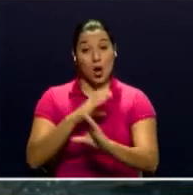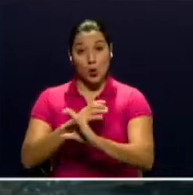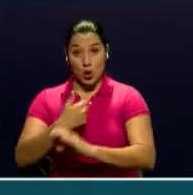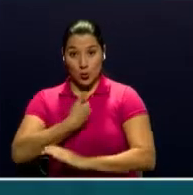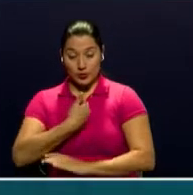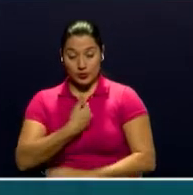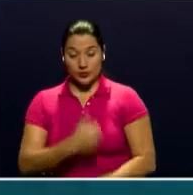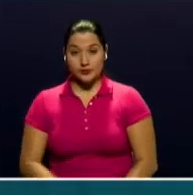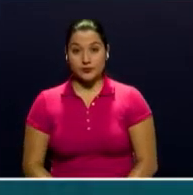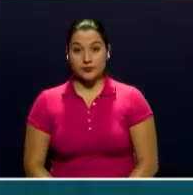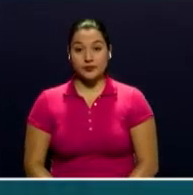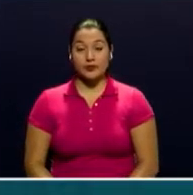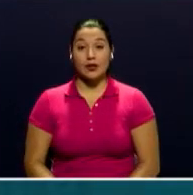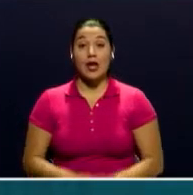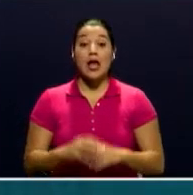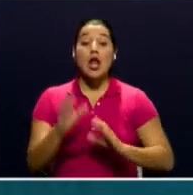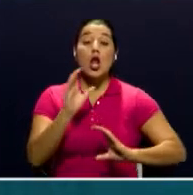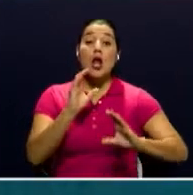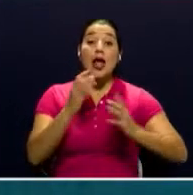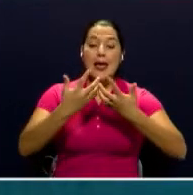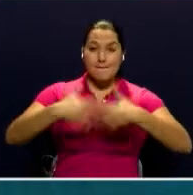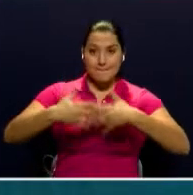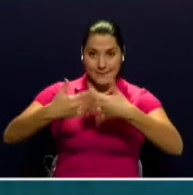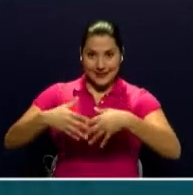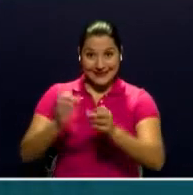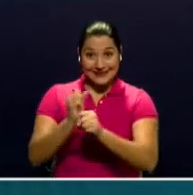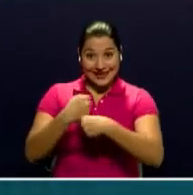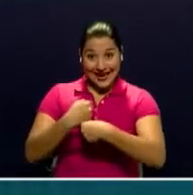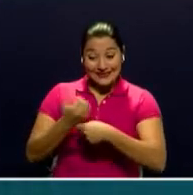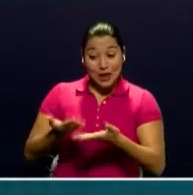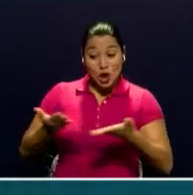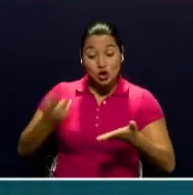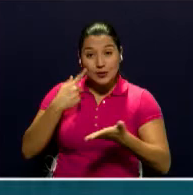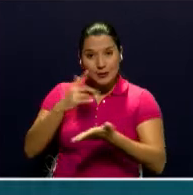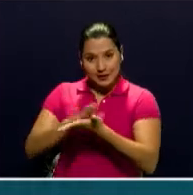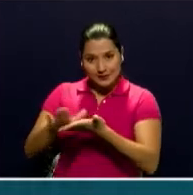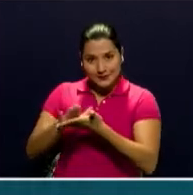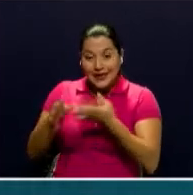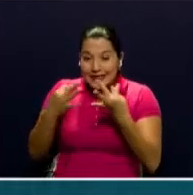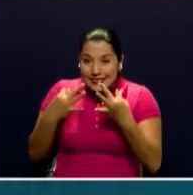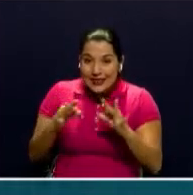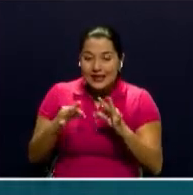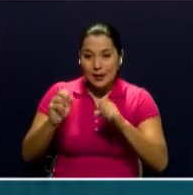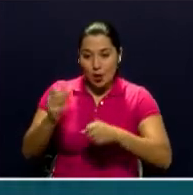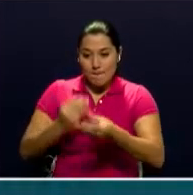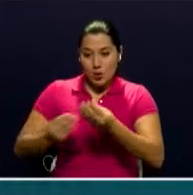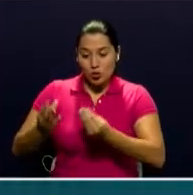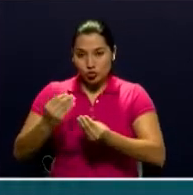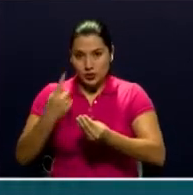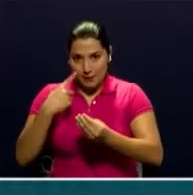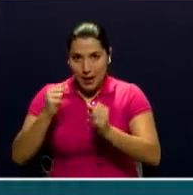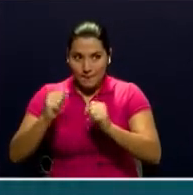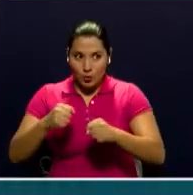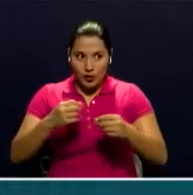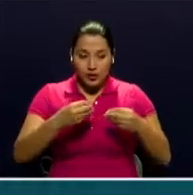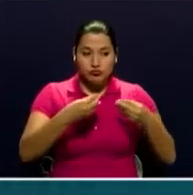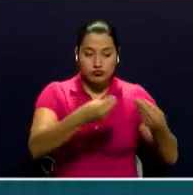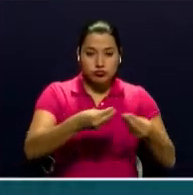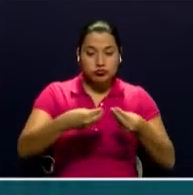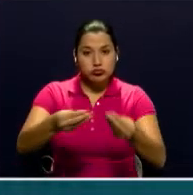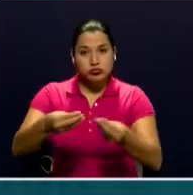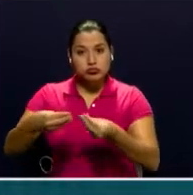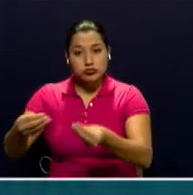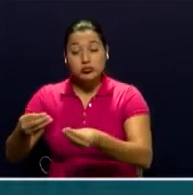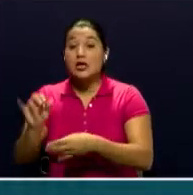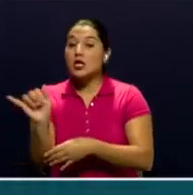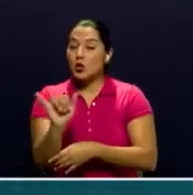personal. Los proveedores de estos insumos están procurando abastecer de acuerdo a sus posibilidades y de la misma forma